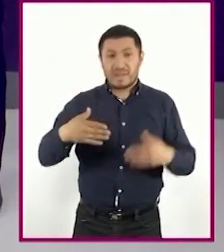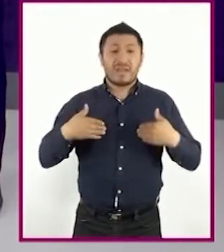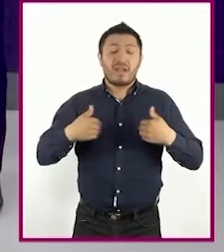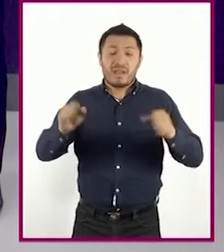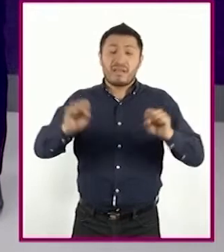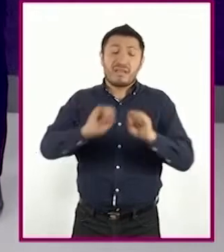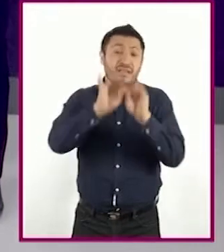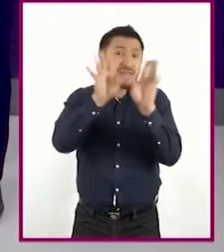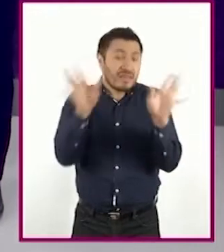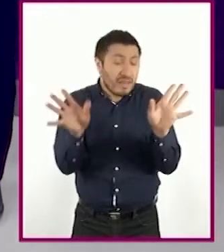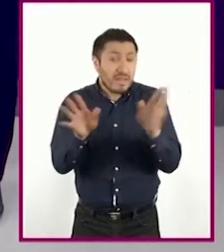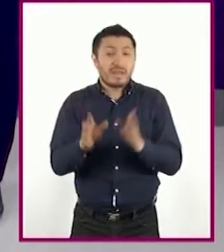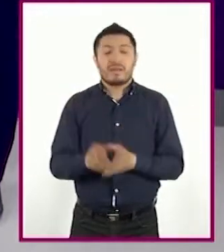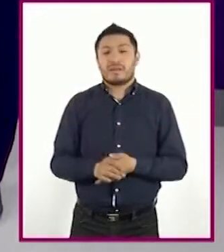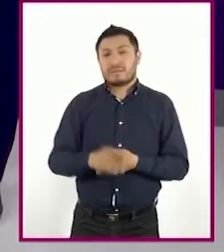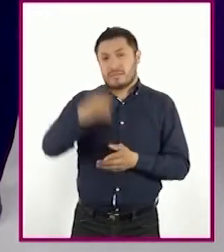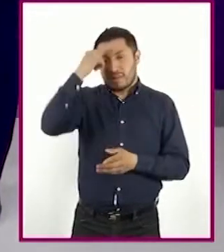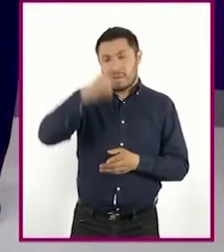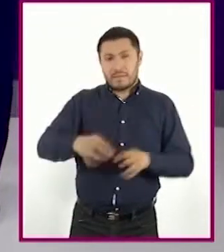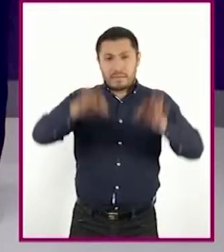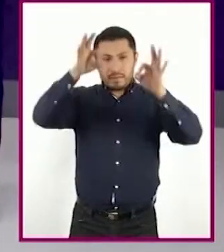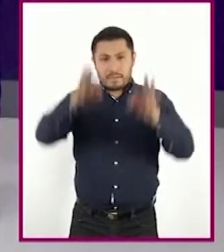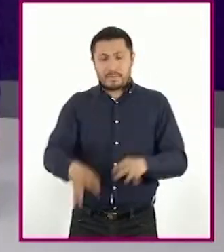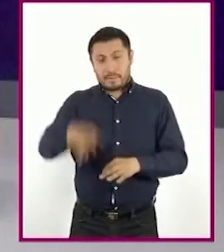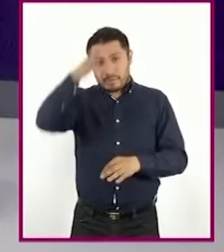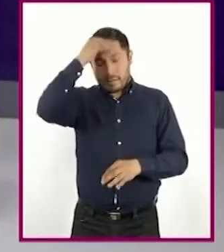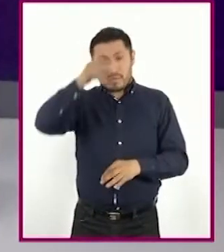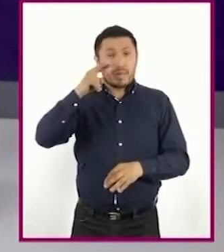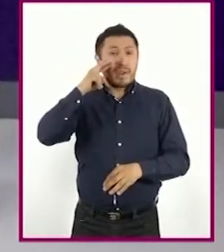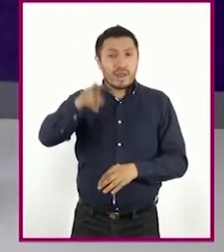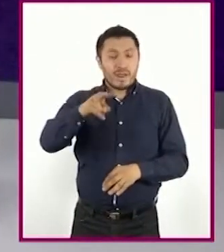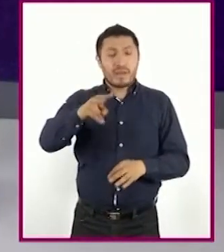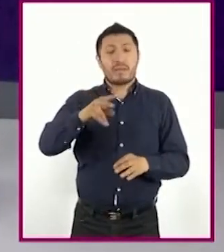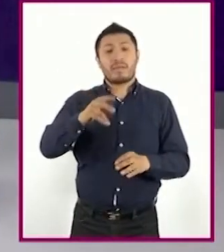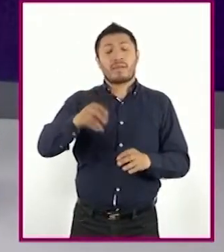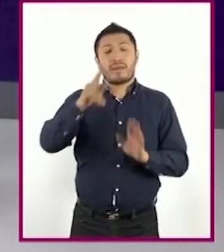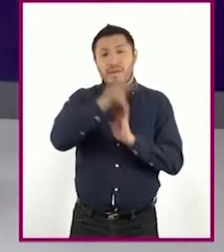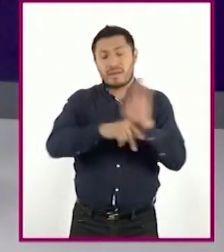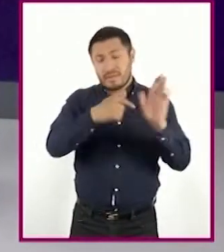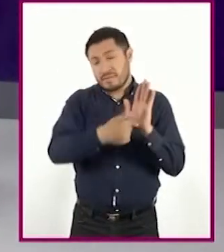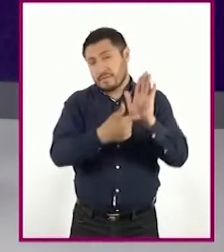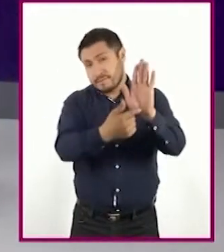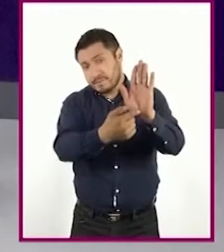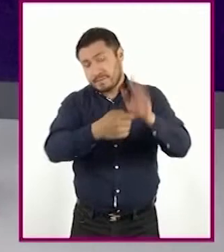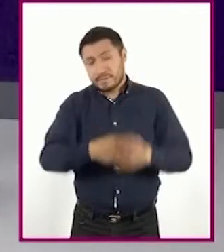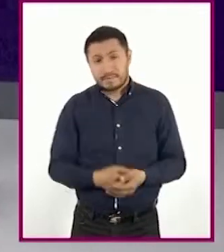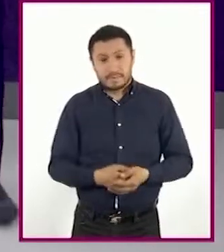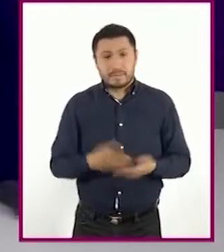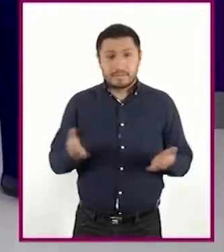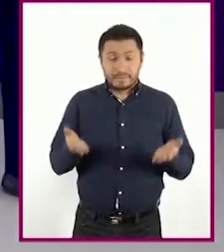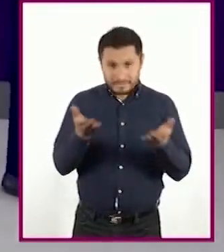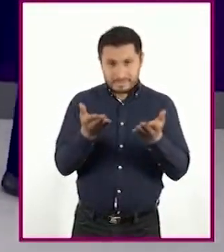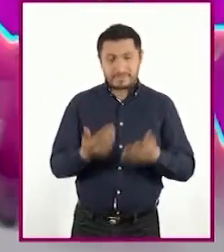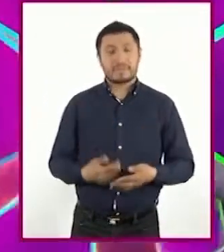comprensión. Para consolidar este aprendizaje, veamos el siguiente audiovisual. Vamos, maestra.